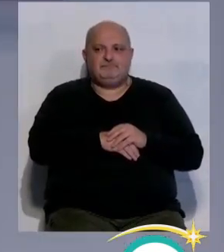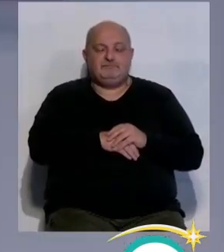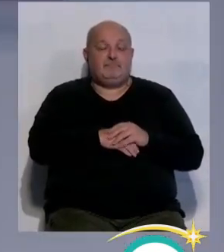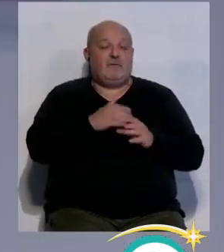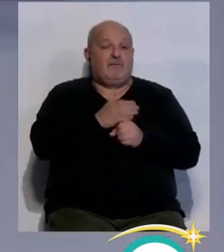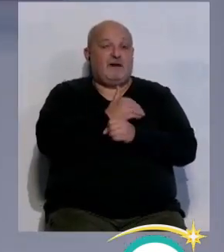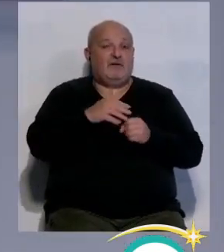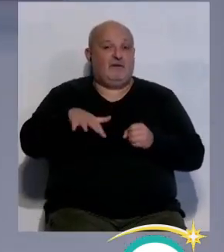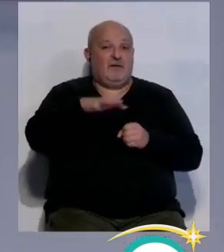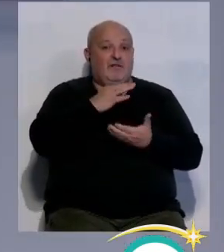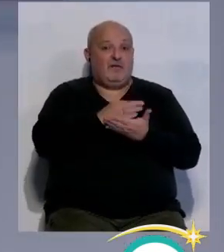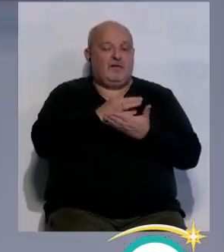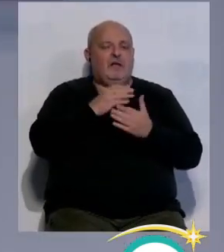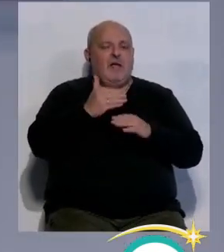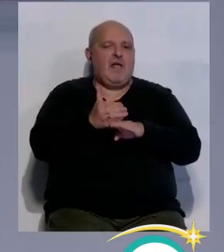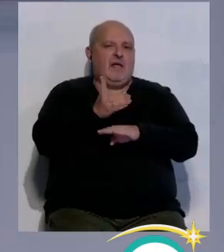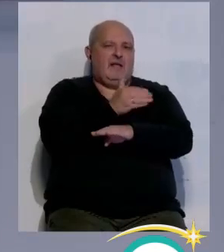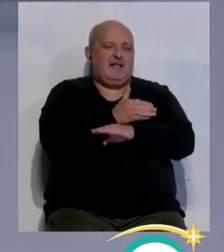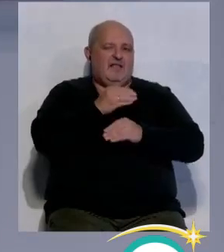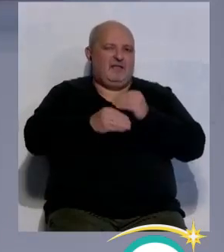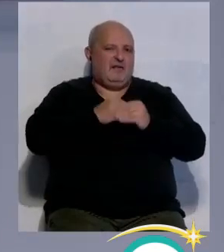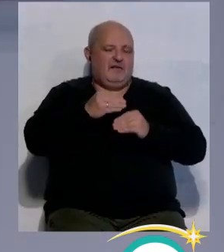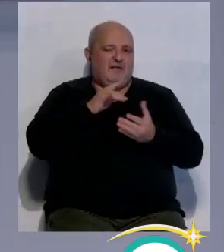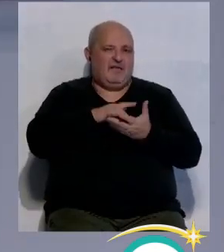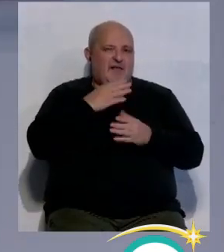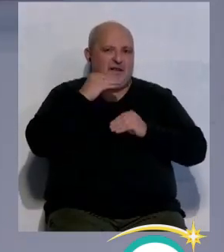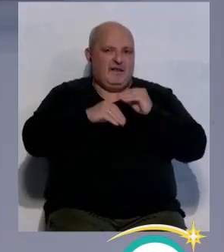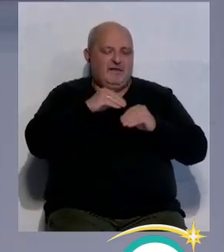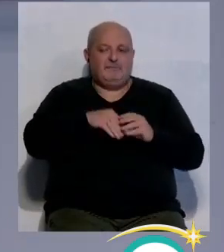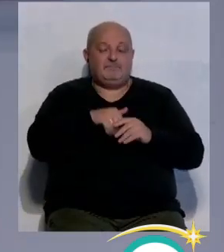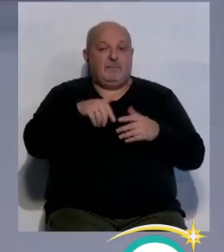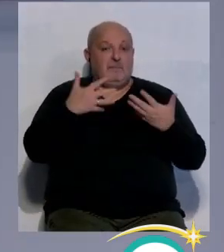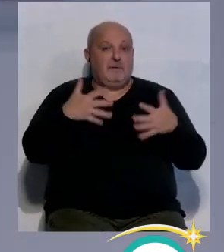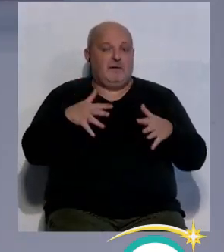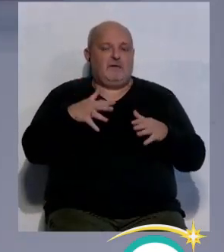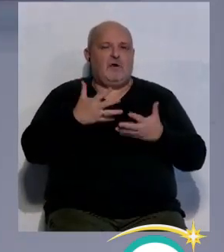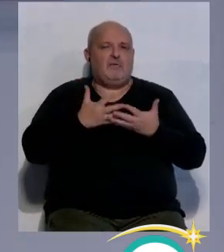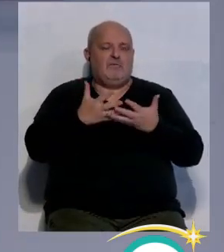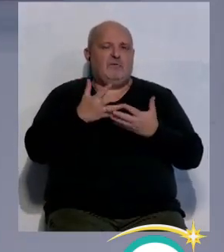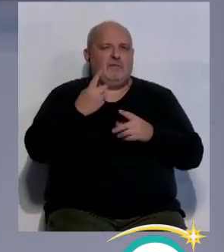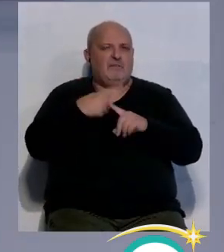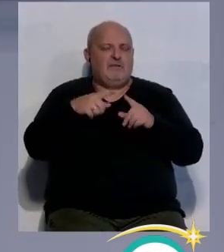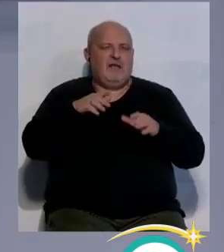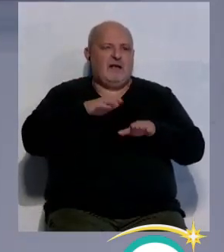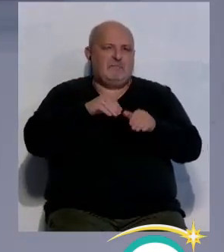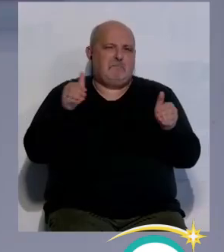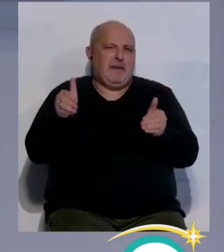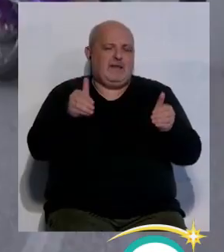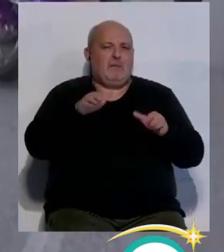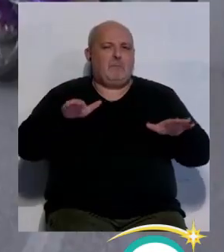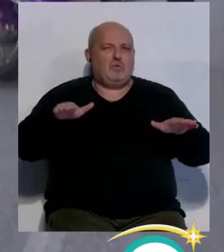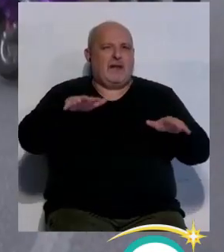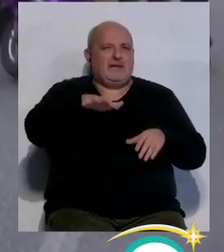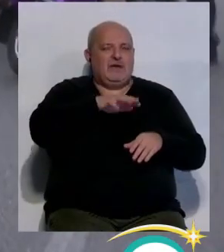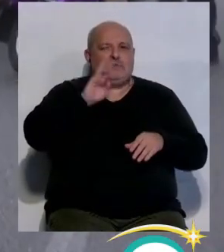Los barrios de la ciudad adelantan la celebración del Día de Reyes. Este miércoles han ofrecido distintas cabalgatas en Puntales y